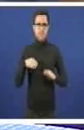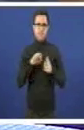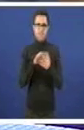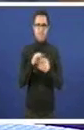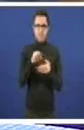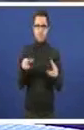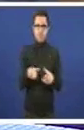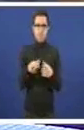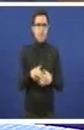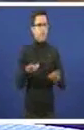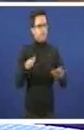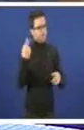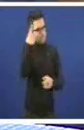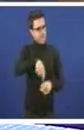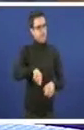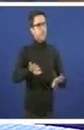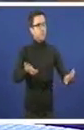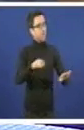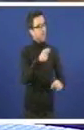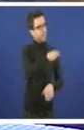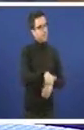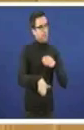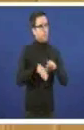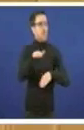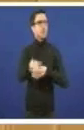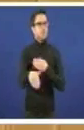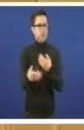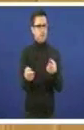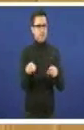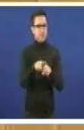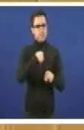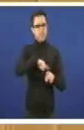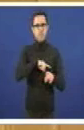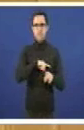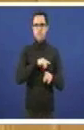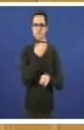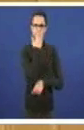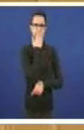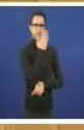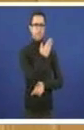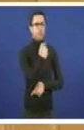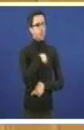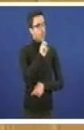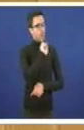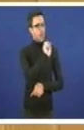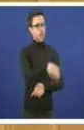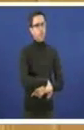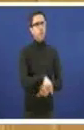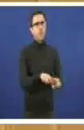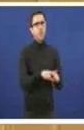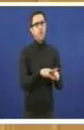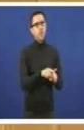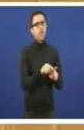pero vostedes hoxe dá un paso máis alá e non de verdade que yo recoñecemos vostedes dá un paso máis alá